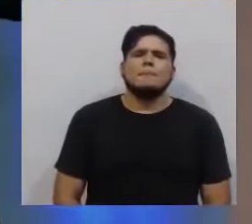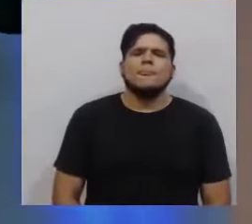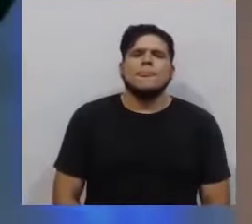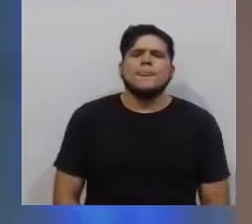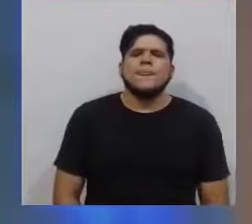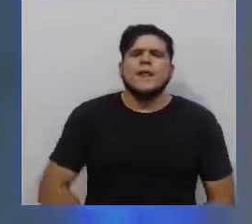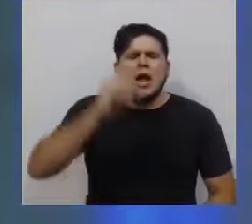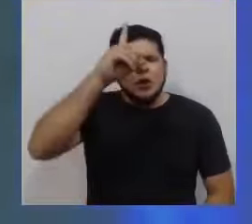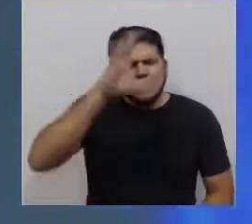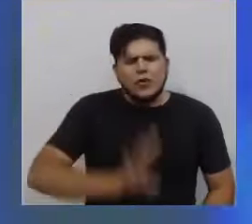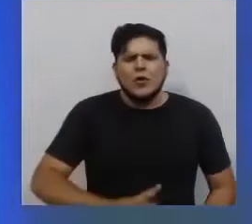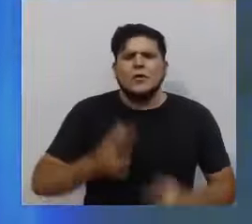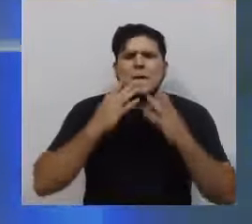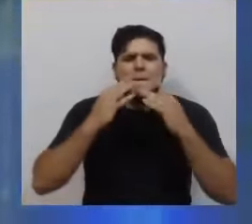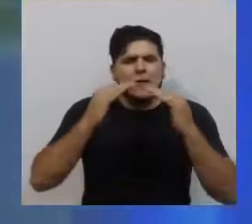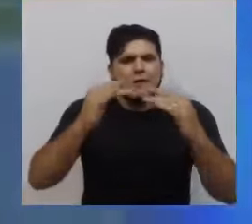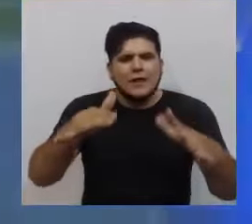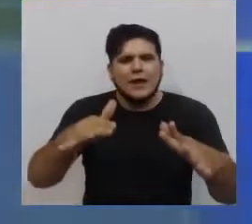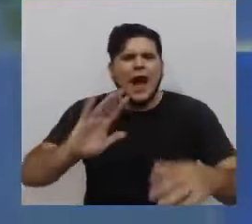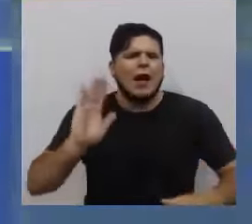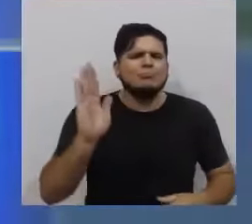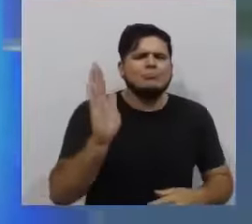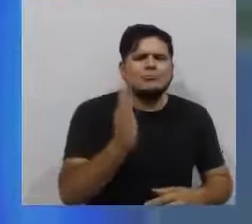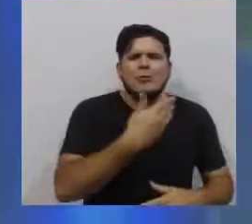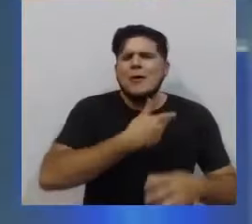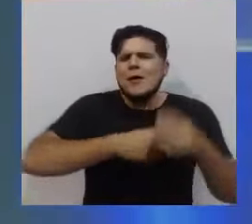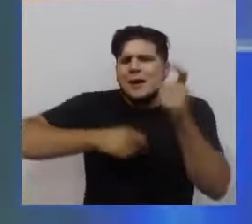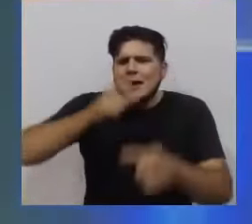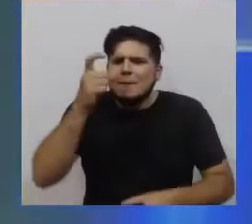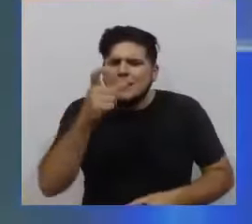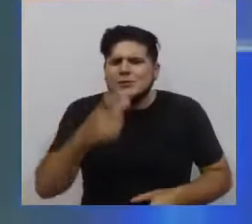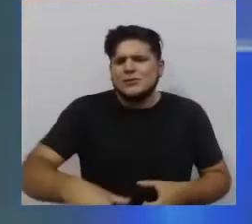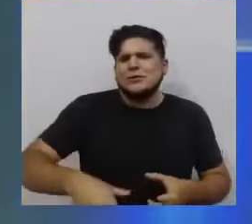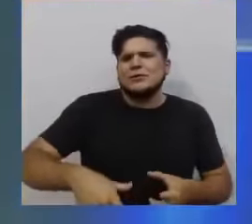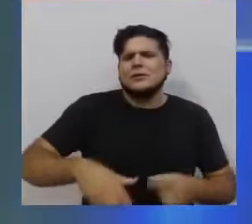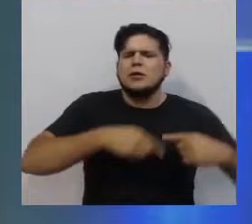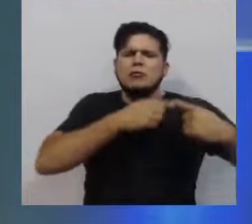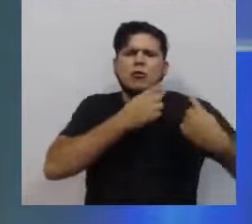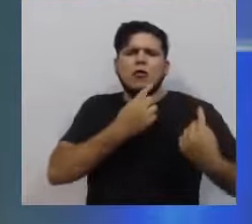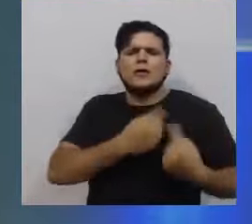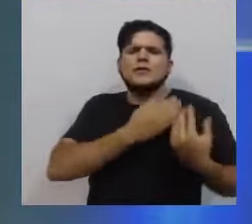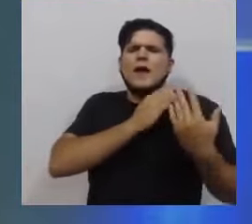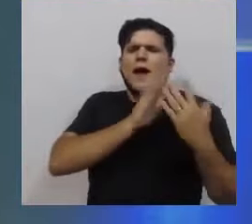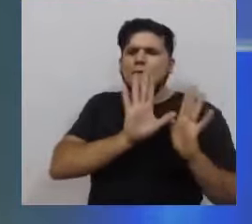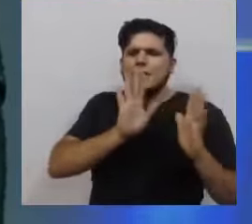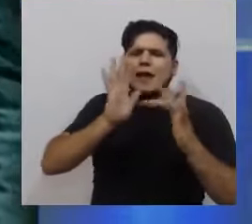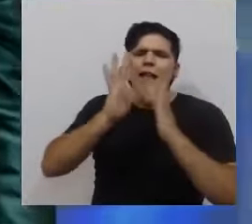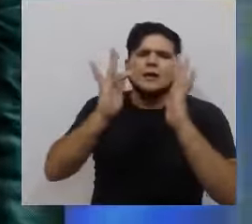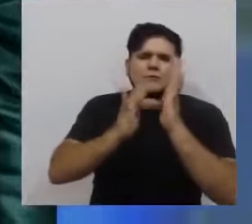dios te bendiga quien más dios te bendiga bien arriba tu mano rápidamente alguien se va a acercar allí